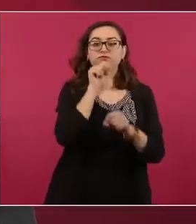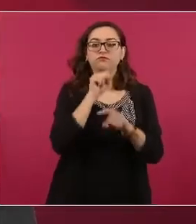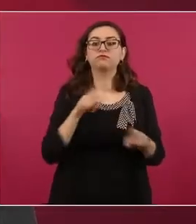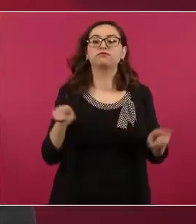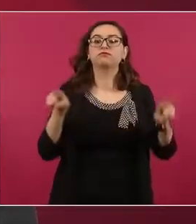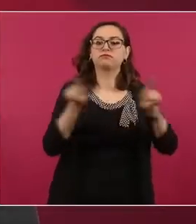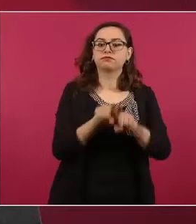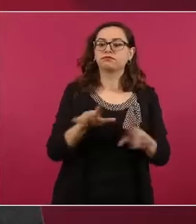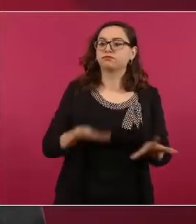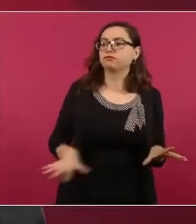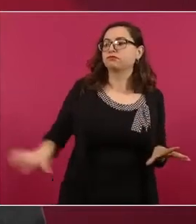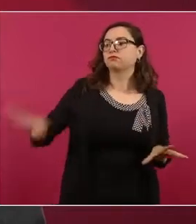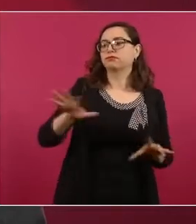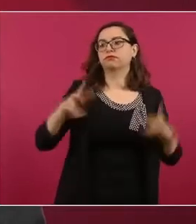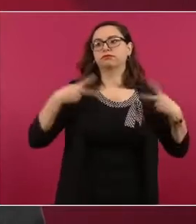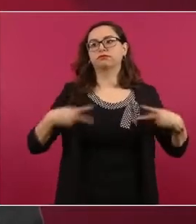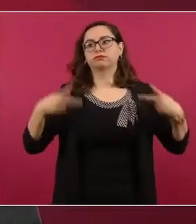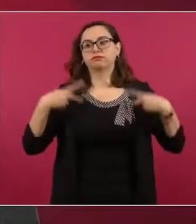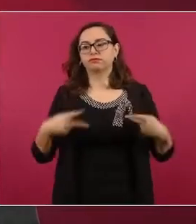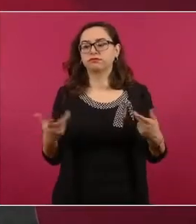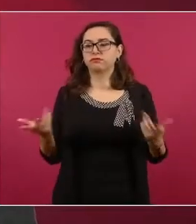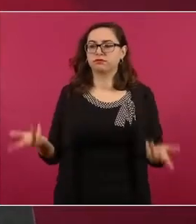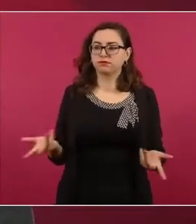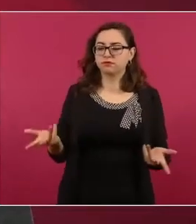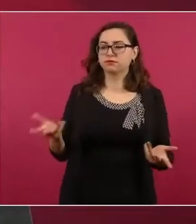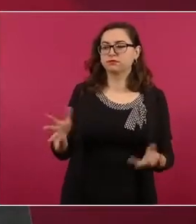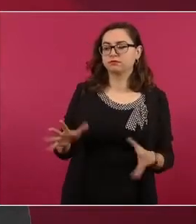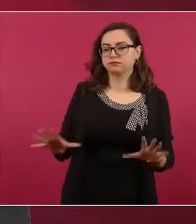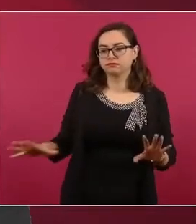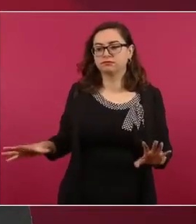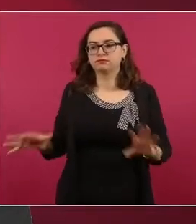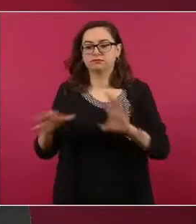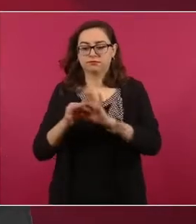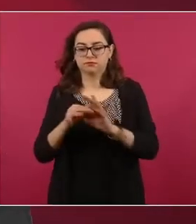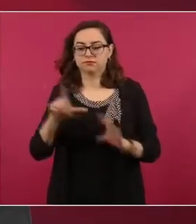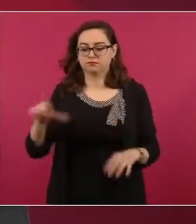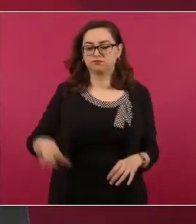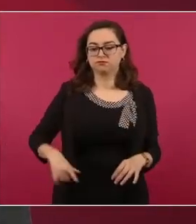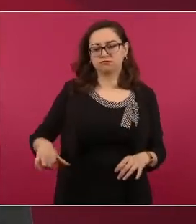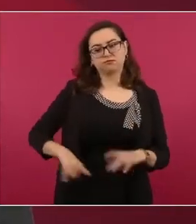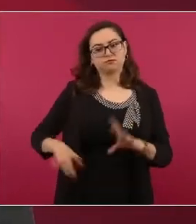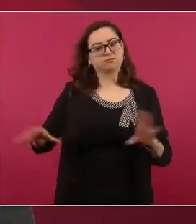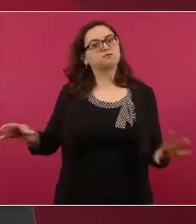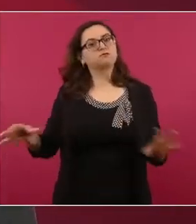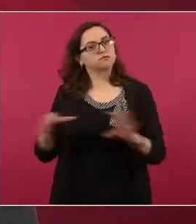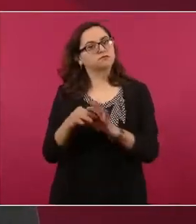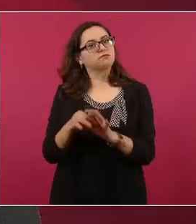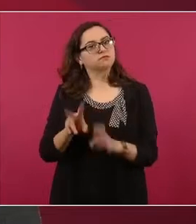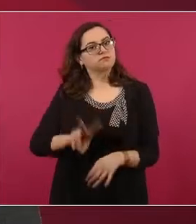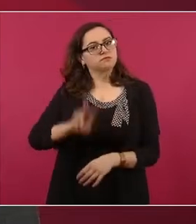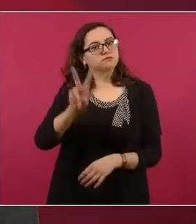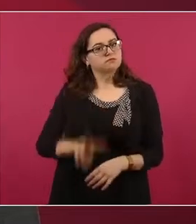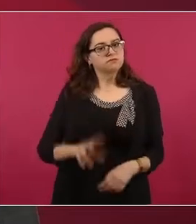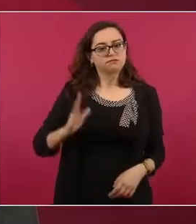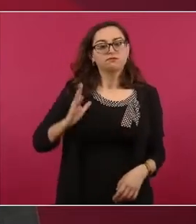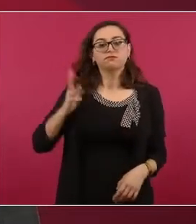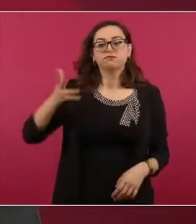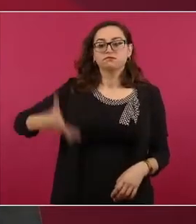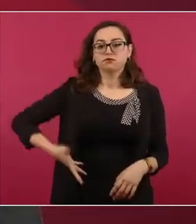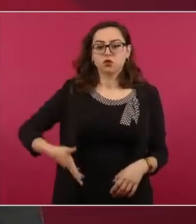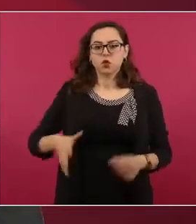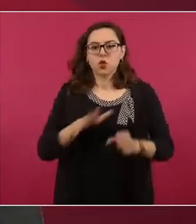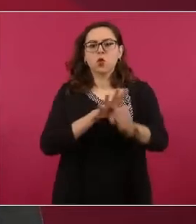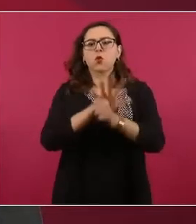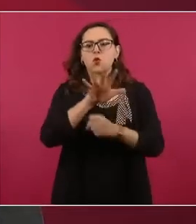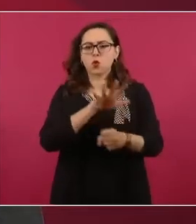social que tiene nuestro gobierno y del cual nos sentimos muy orgullosos. Y tiene que ver también con el